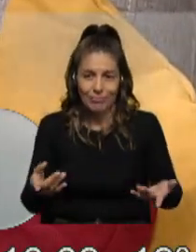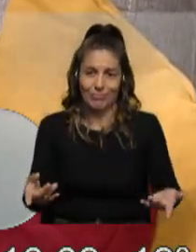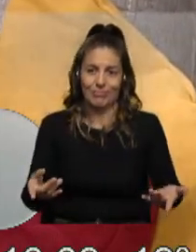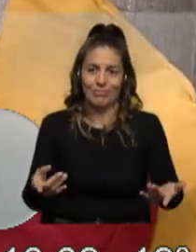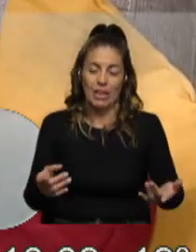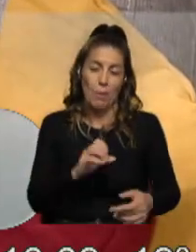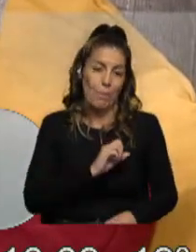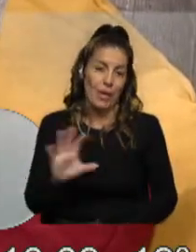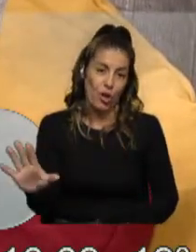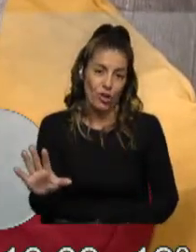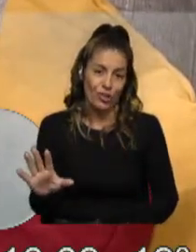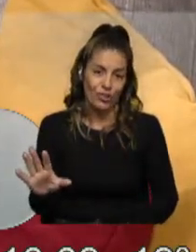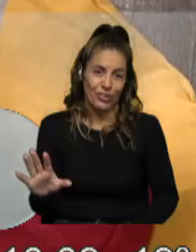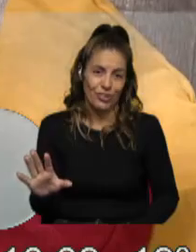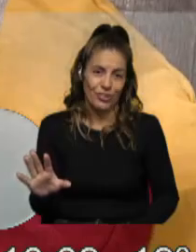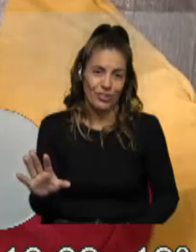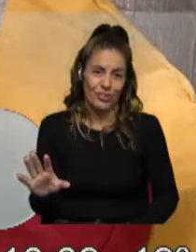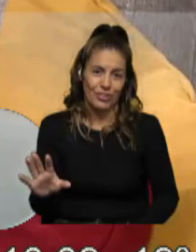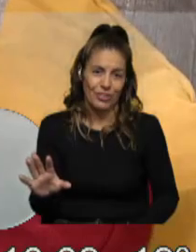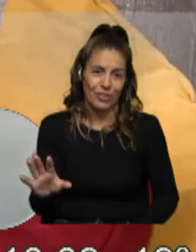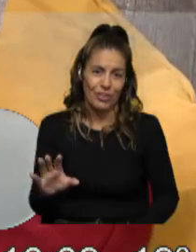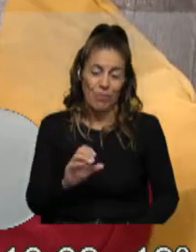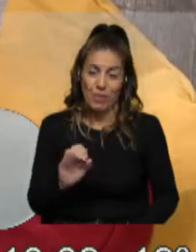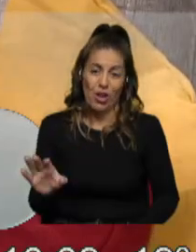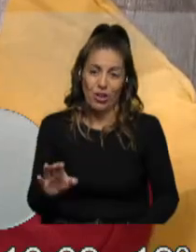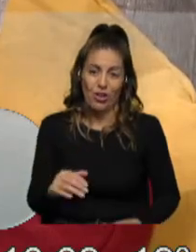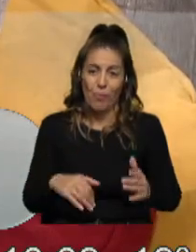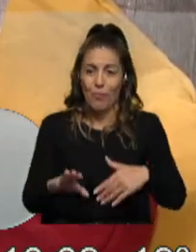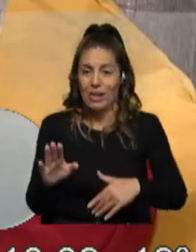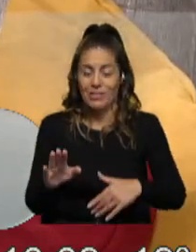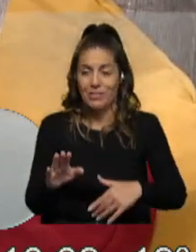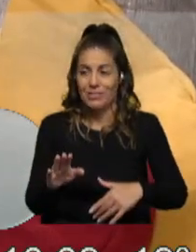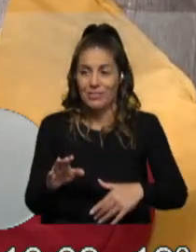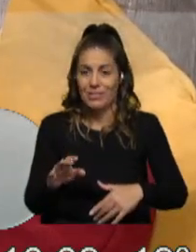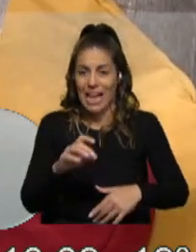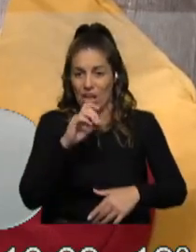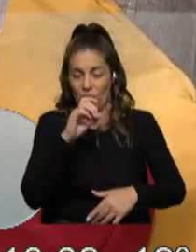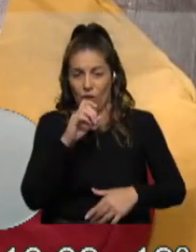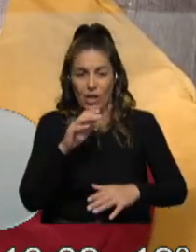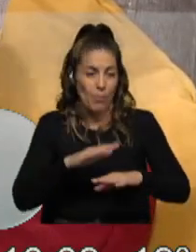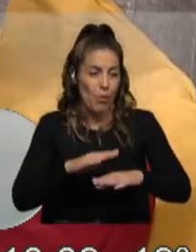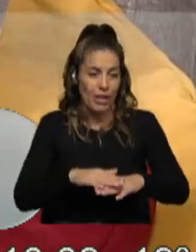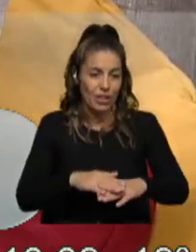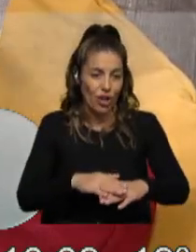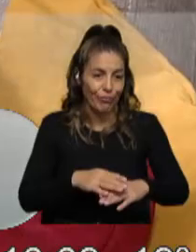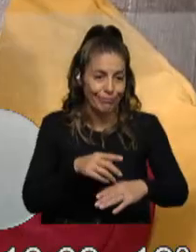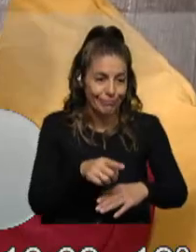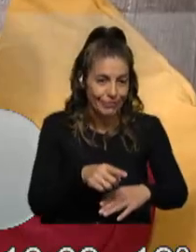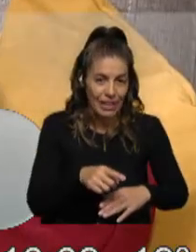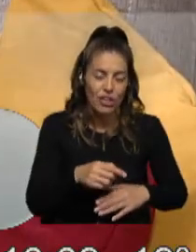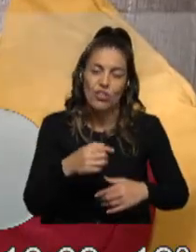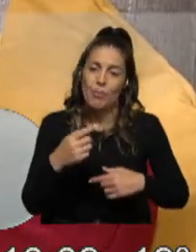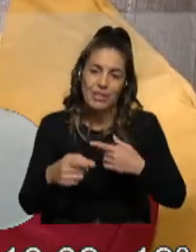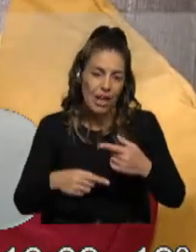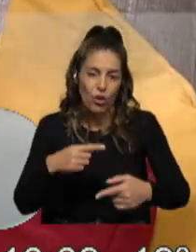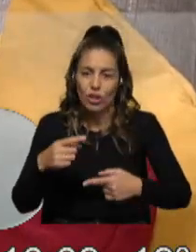y arrancó ya, ¿no? Con mayor vehemencia a la hora de interpelarlo. Y el gato, y esto empieza a ser una rosca